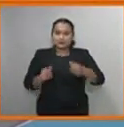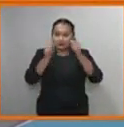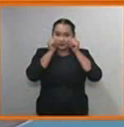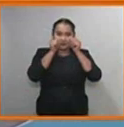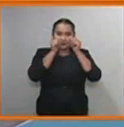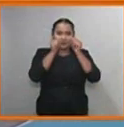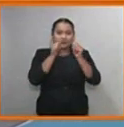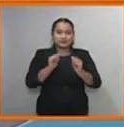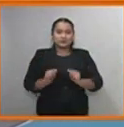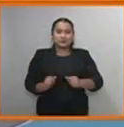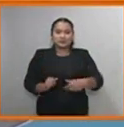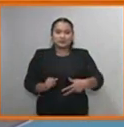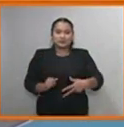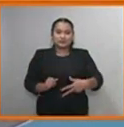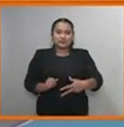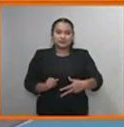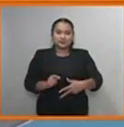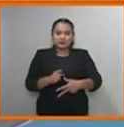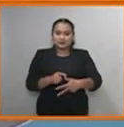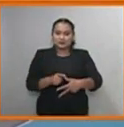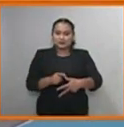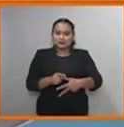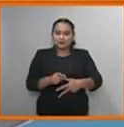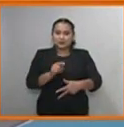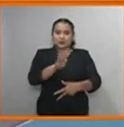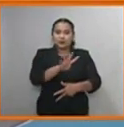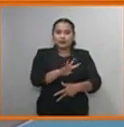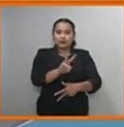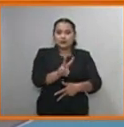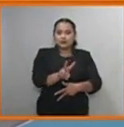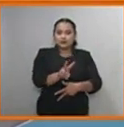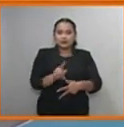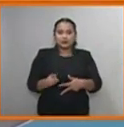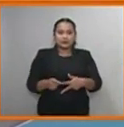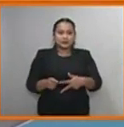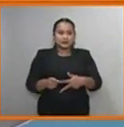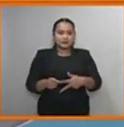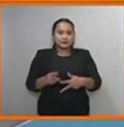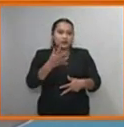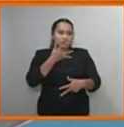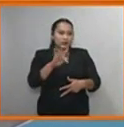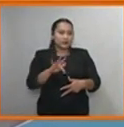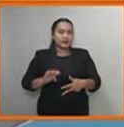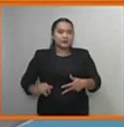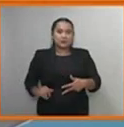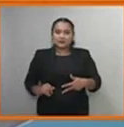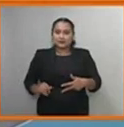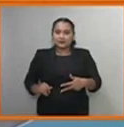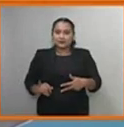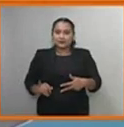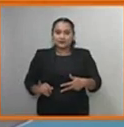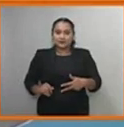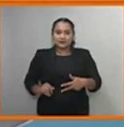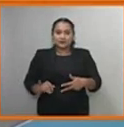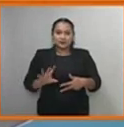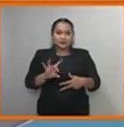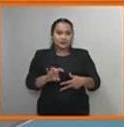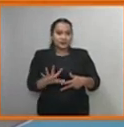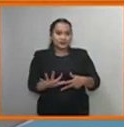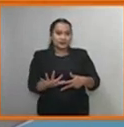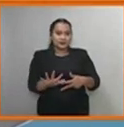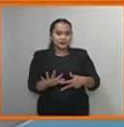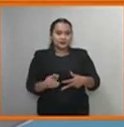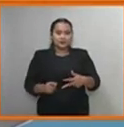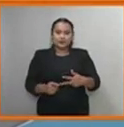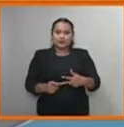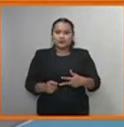Atentos, porque este es el 42. Segundo número, mucha suerte. Este es el 85, tercer